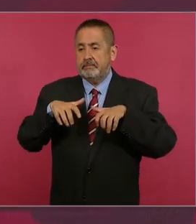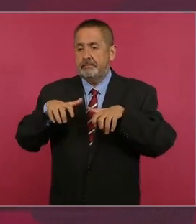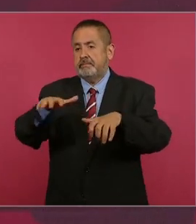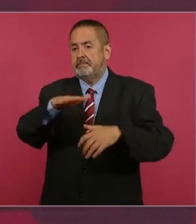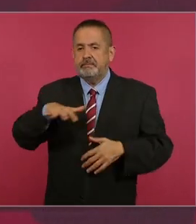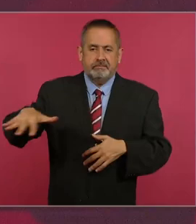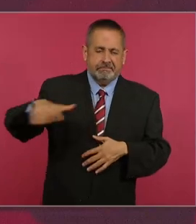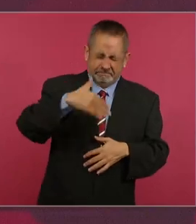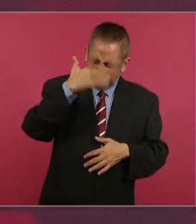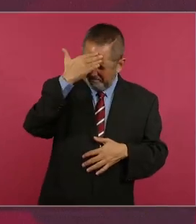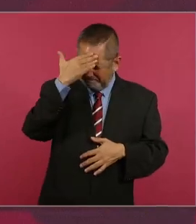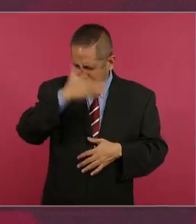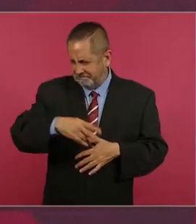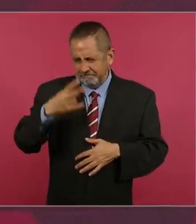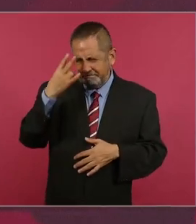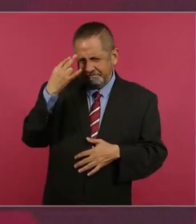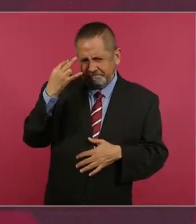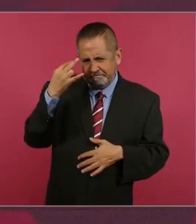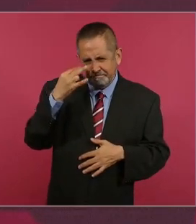es mucha pieza